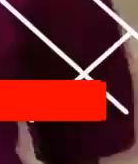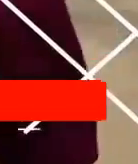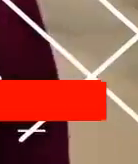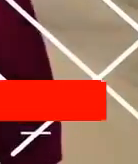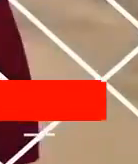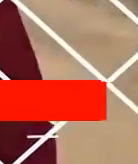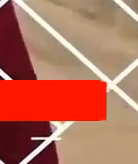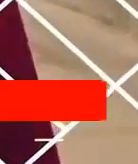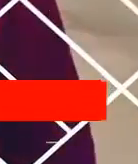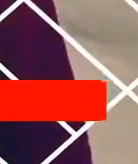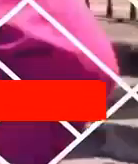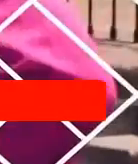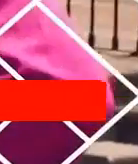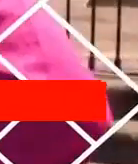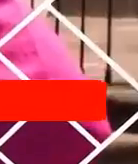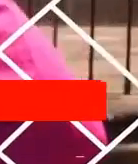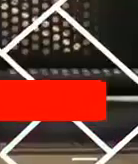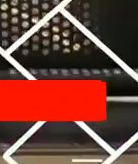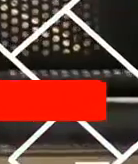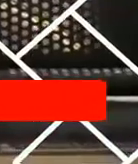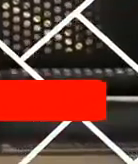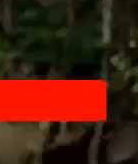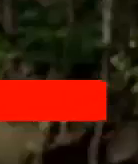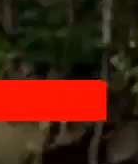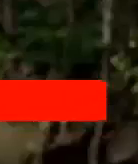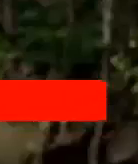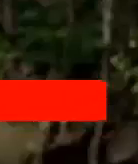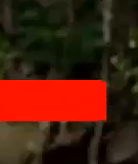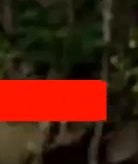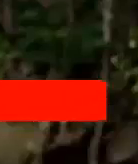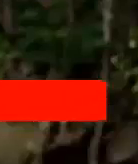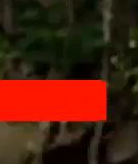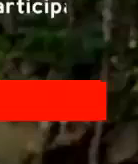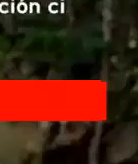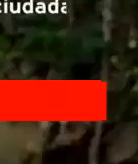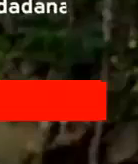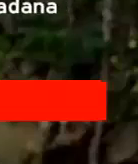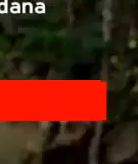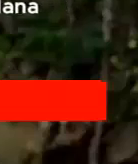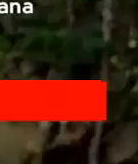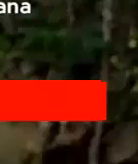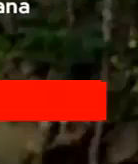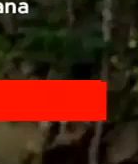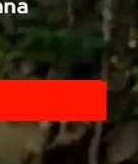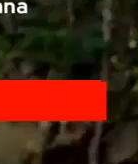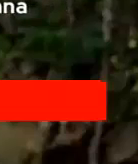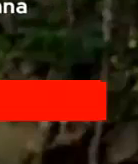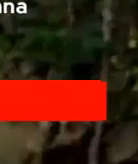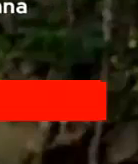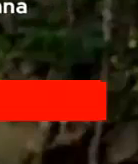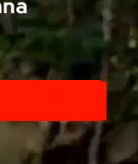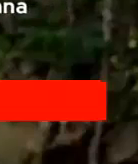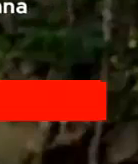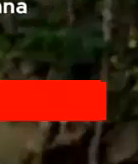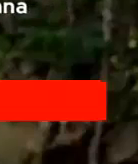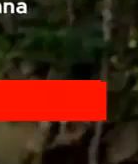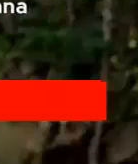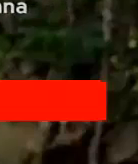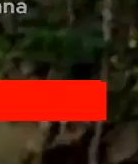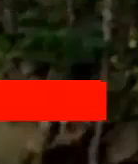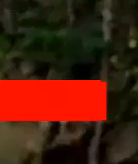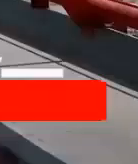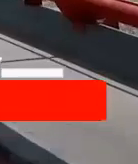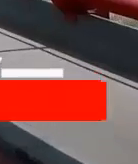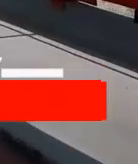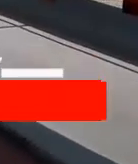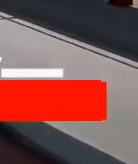Sean bienvenidas y bienvenidos a También Opinamos, ¿cómo están? Nos da mucho gusto saludarlas y saludarlos en este día. Hoy me da muchísimo gusto mencionarles y